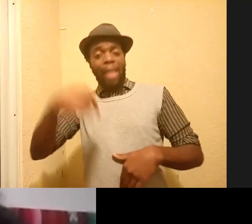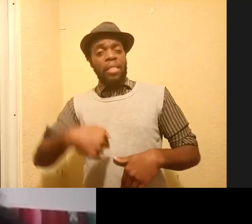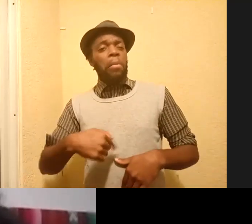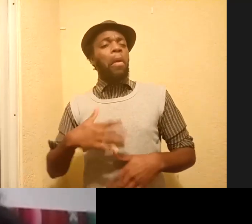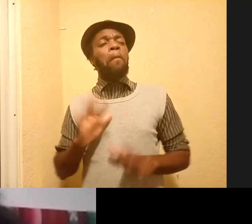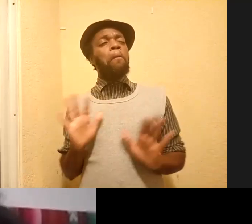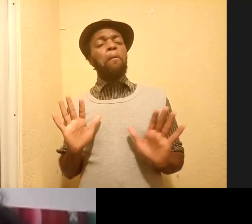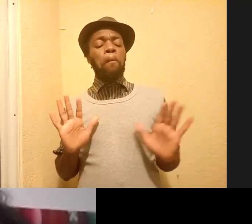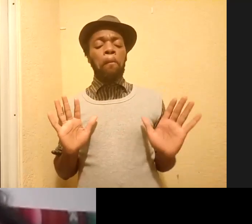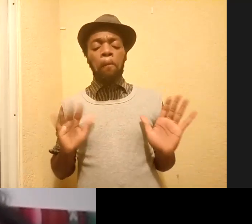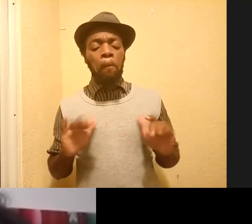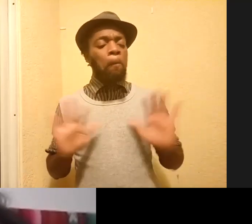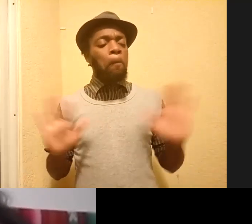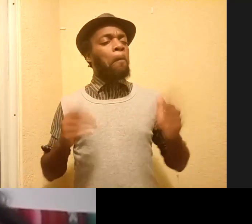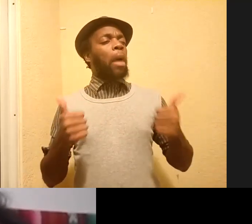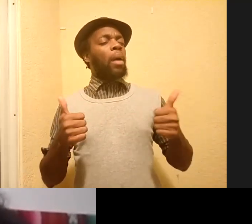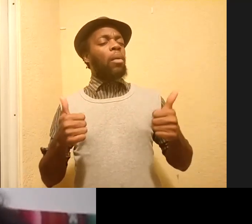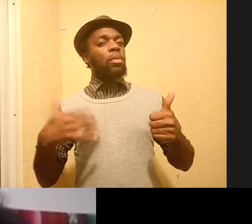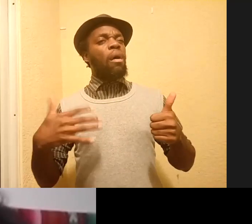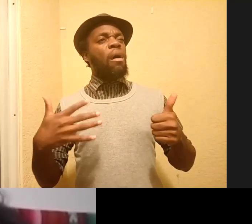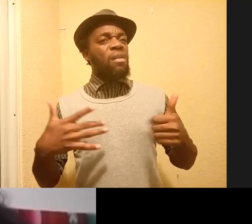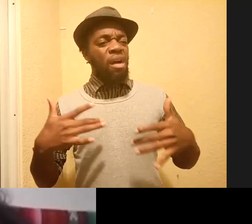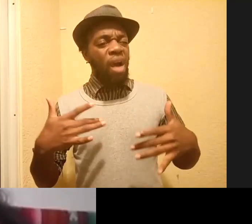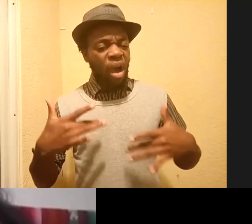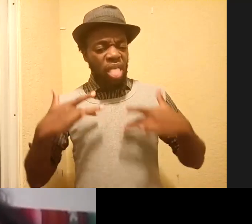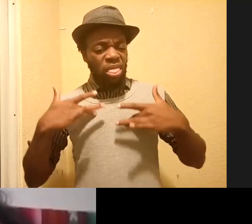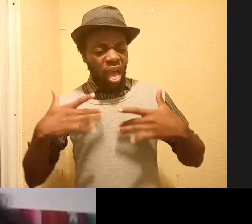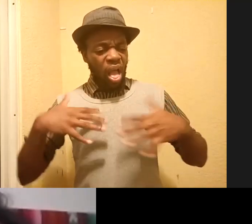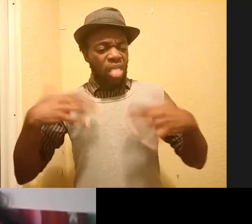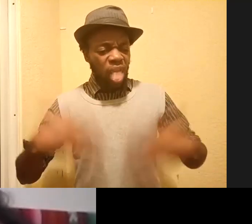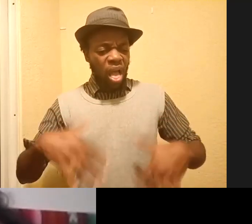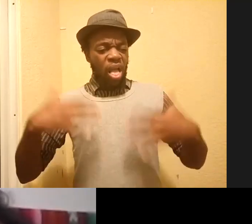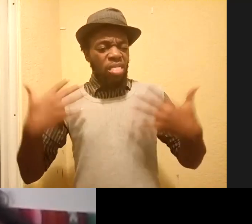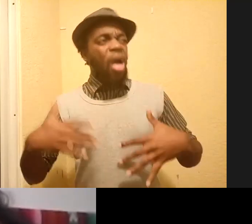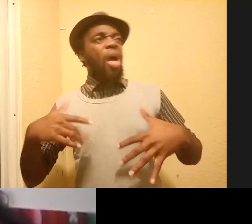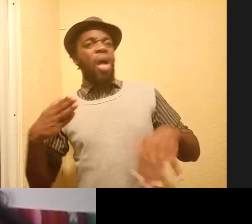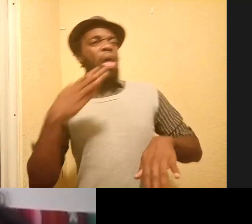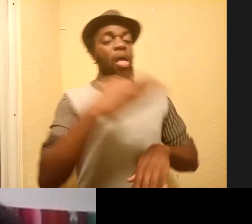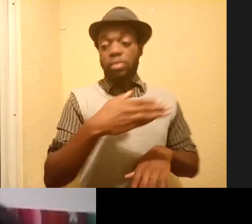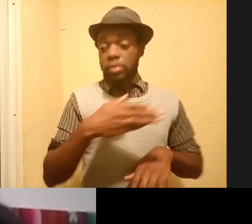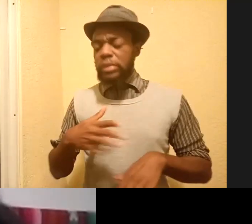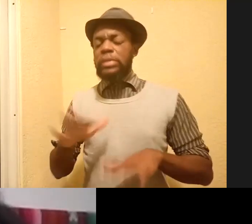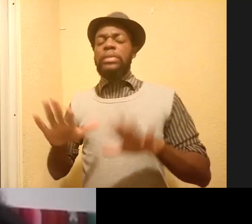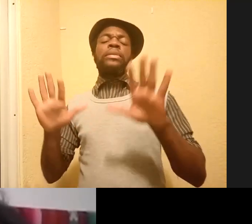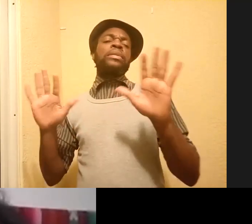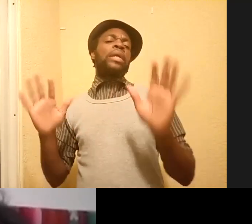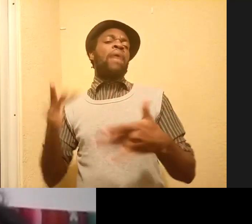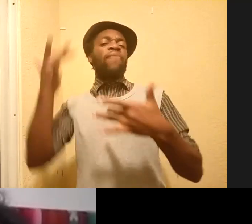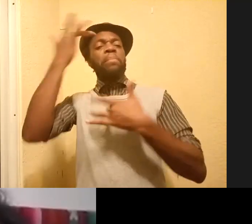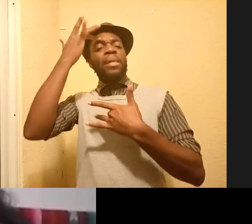acude en momentos en los que ya la enfermedad está instaurada y que requiere muchísimo